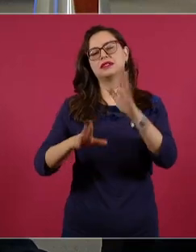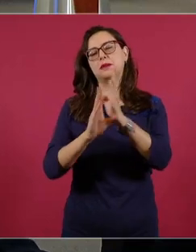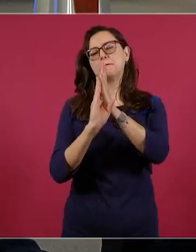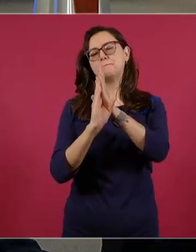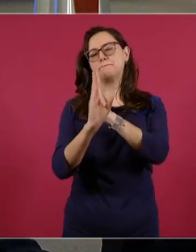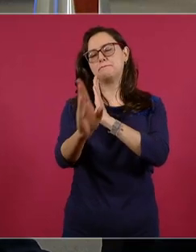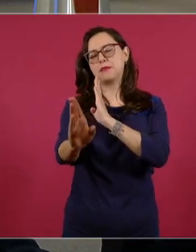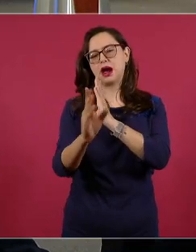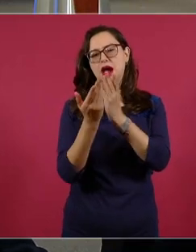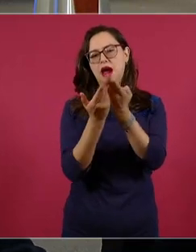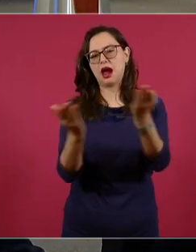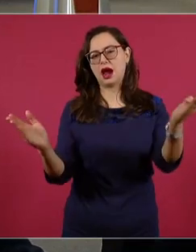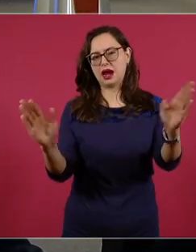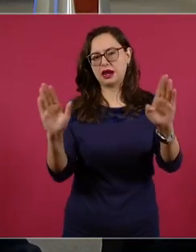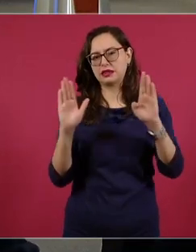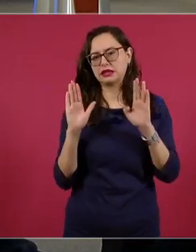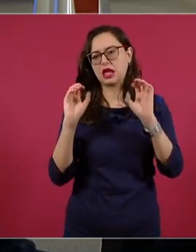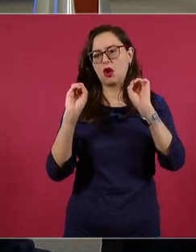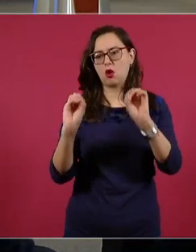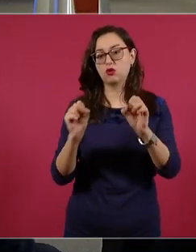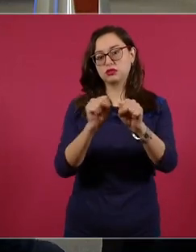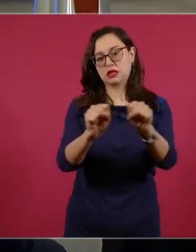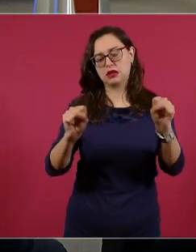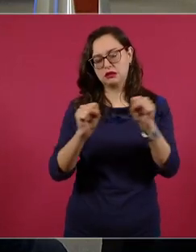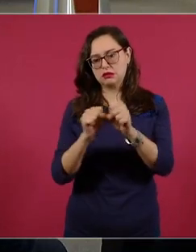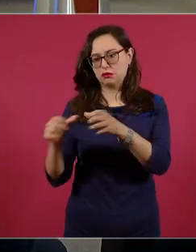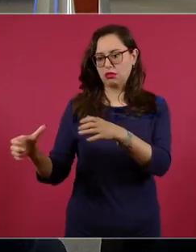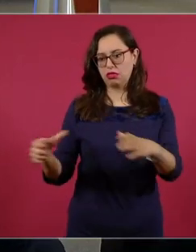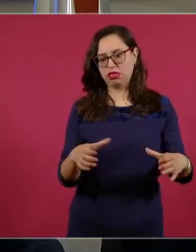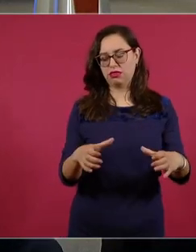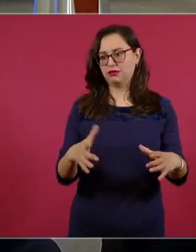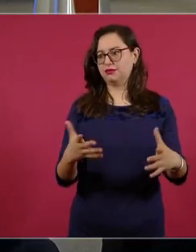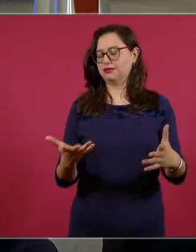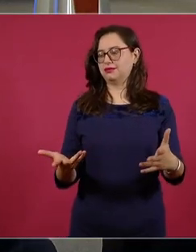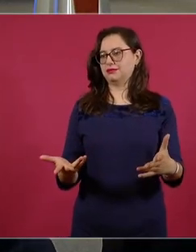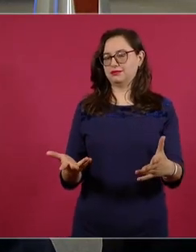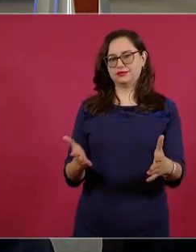otro caso algún aula. Y también había